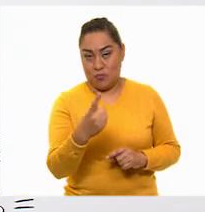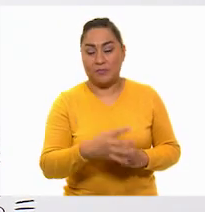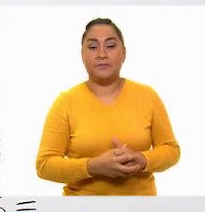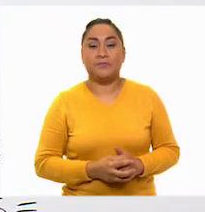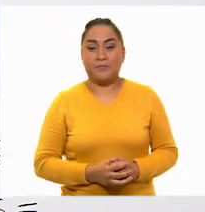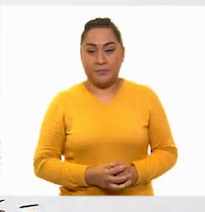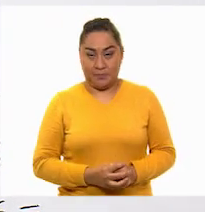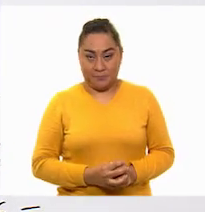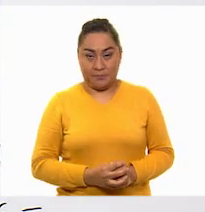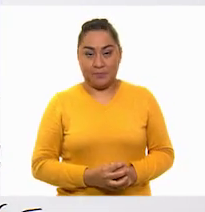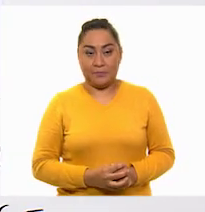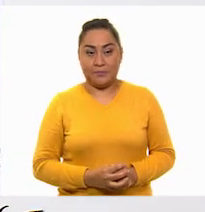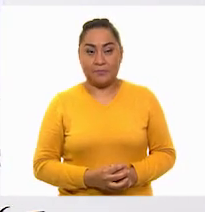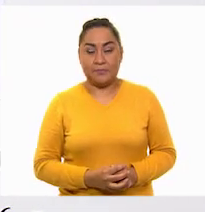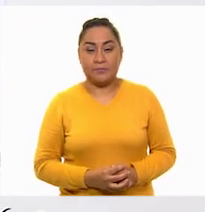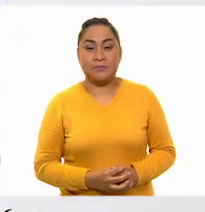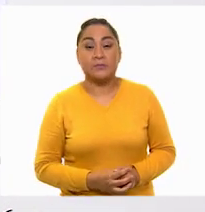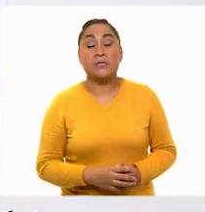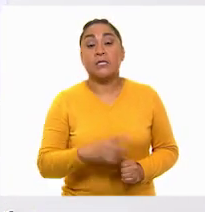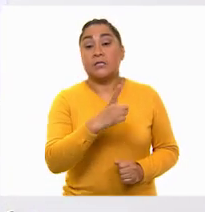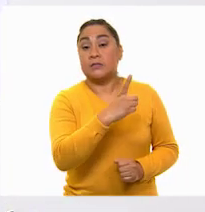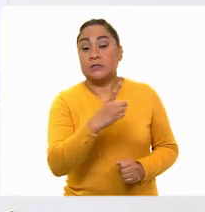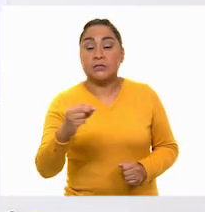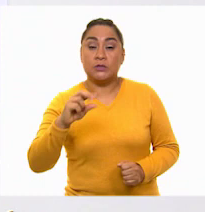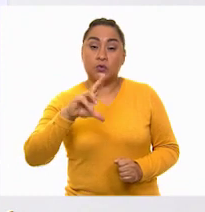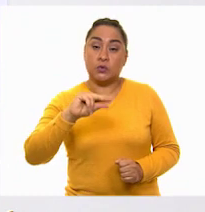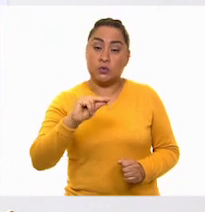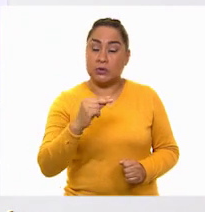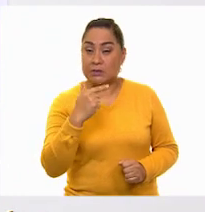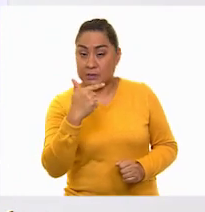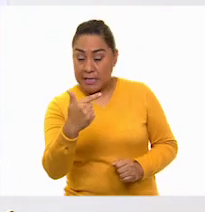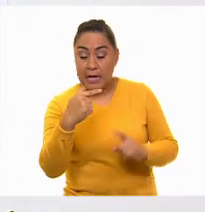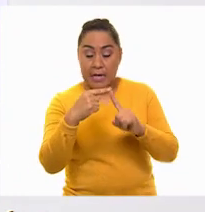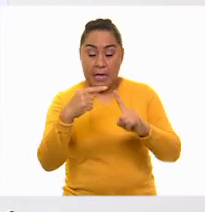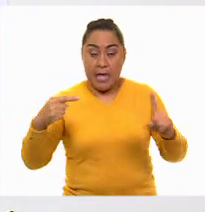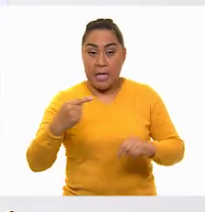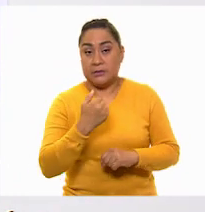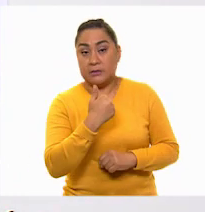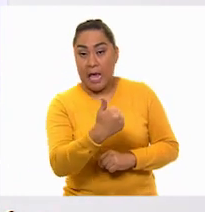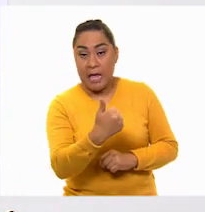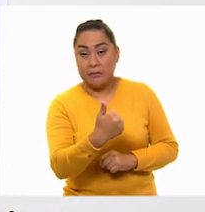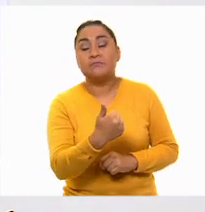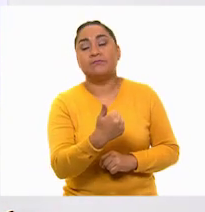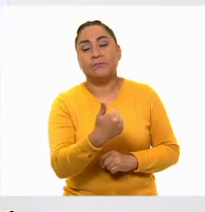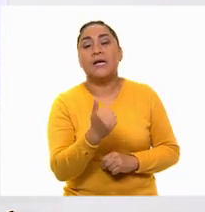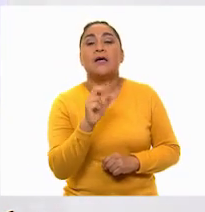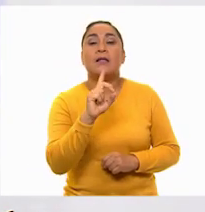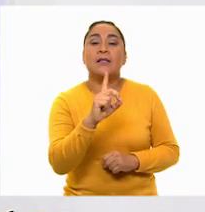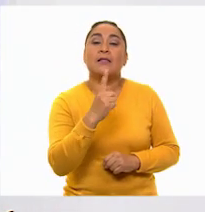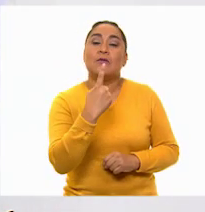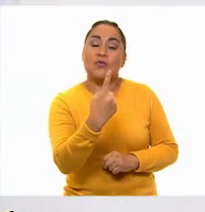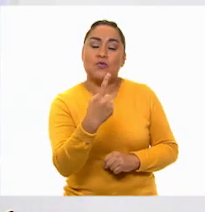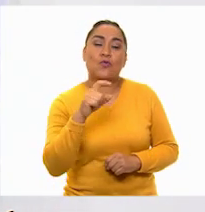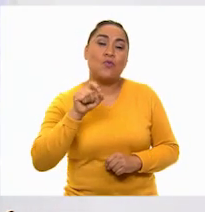31. ¿Ok? 187 entre 6 nos da